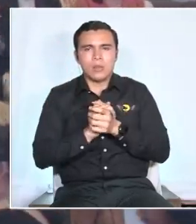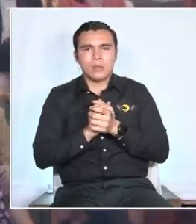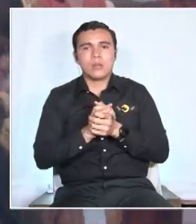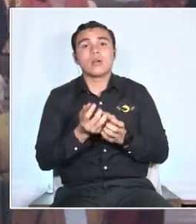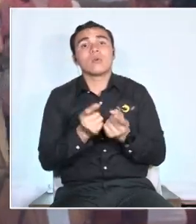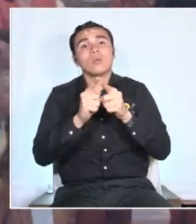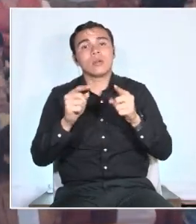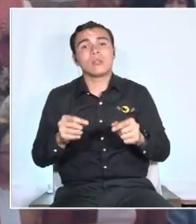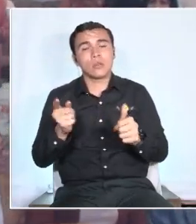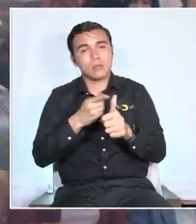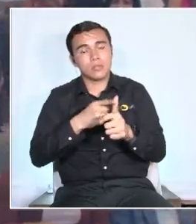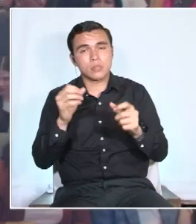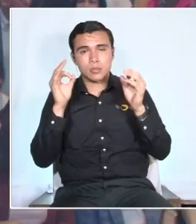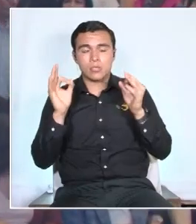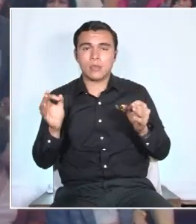cuando empecé a predicar,